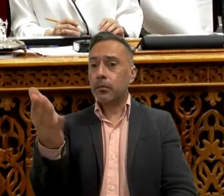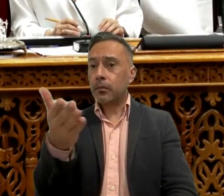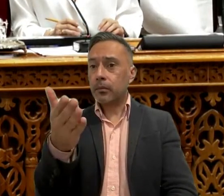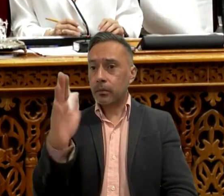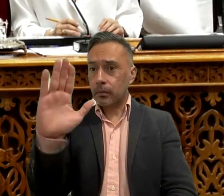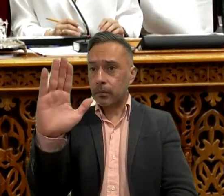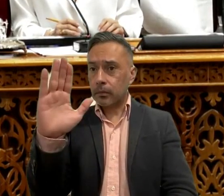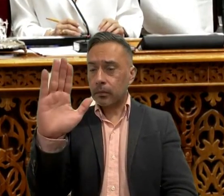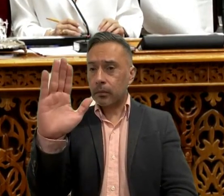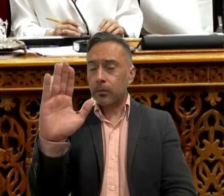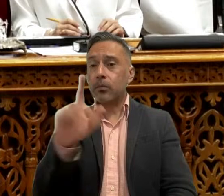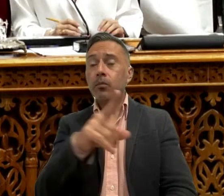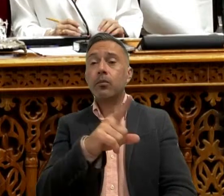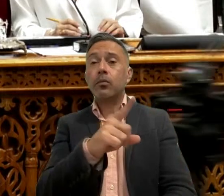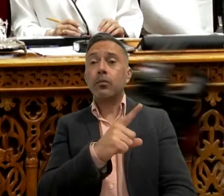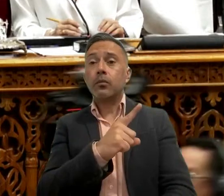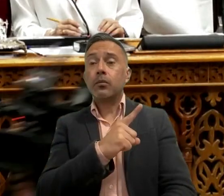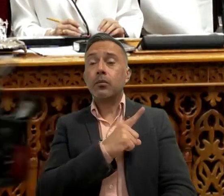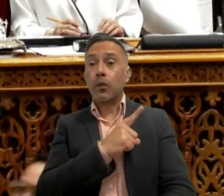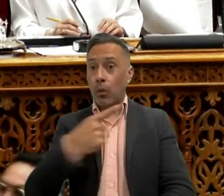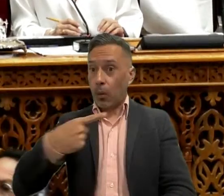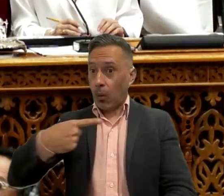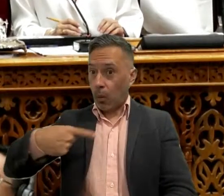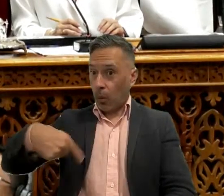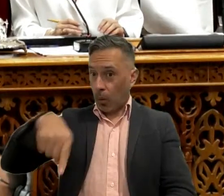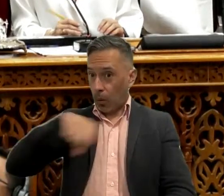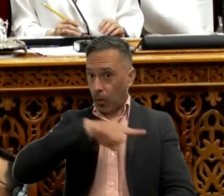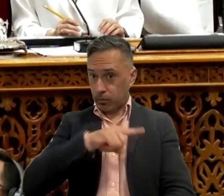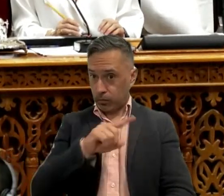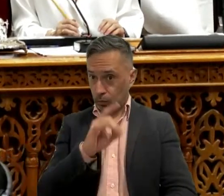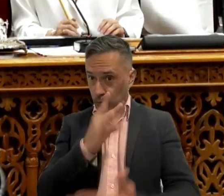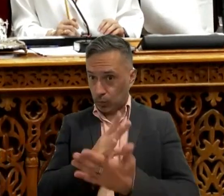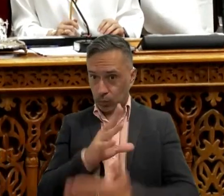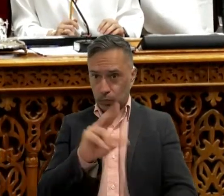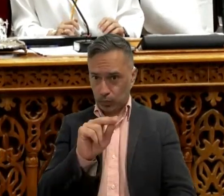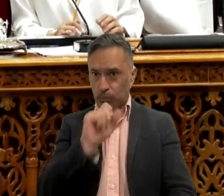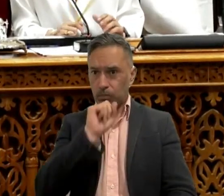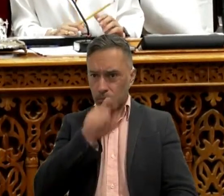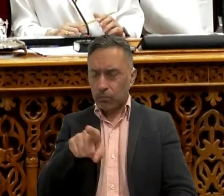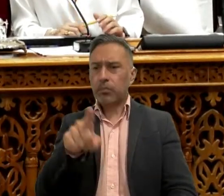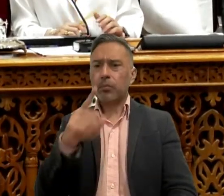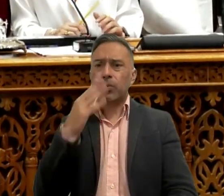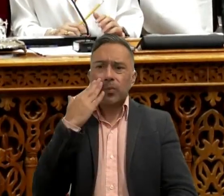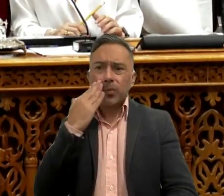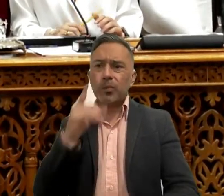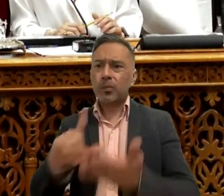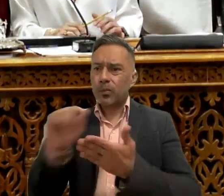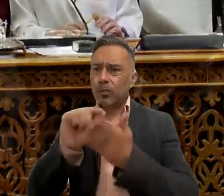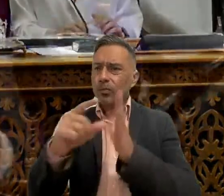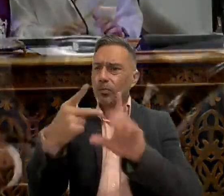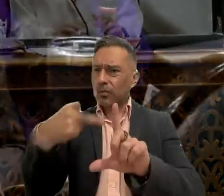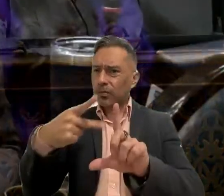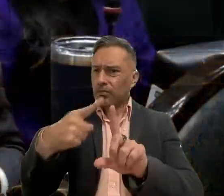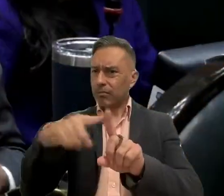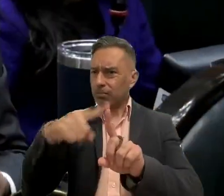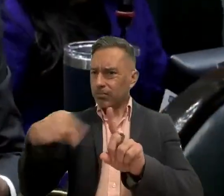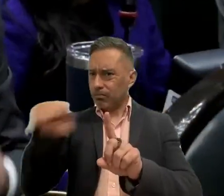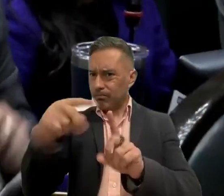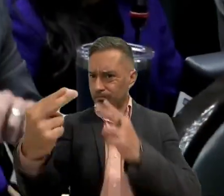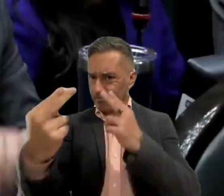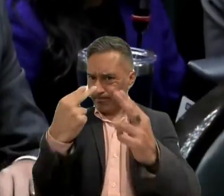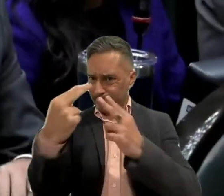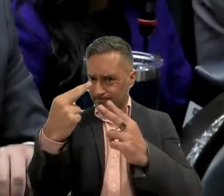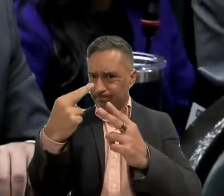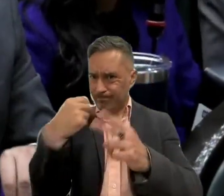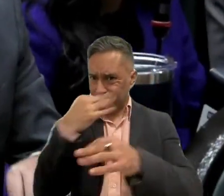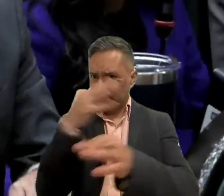No nada más para nosotros, sino para todos los ciudadanos que nos siguen por las diversas plataformas digitales, a mí sí me gustaría que